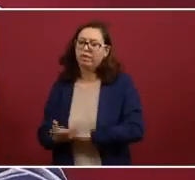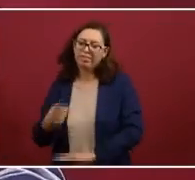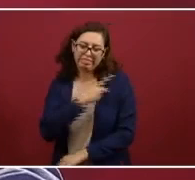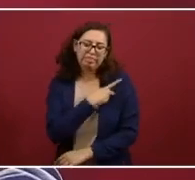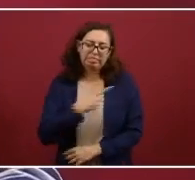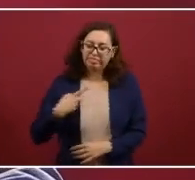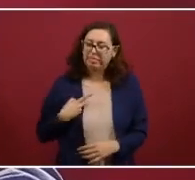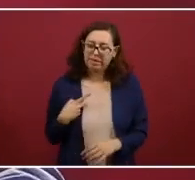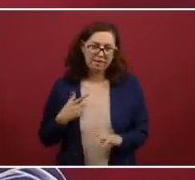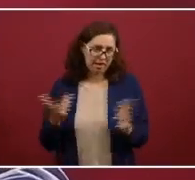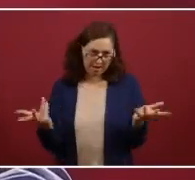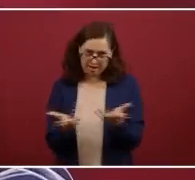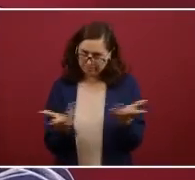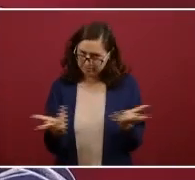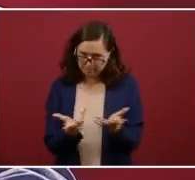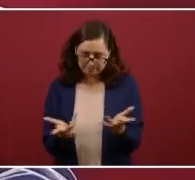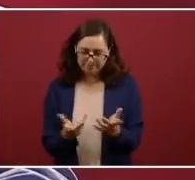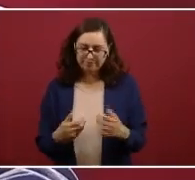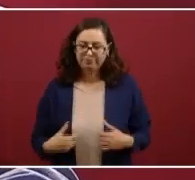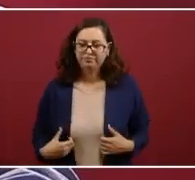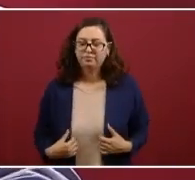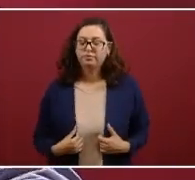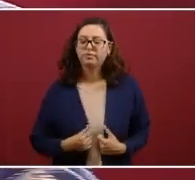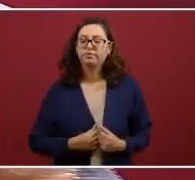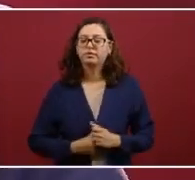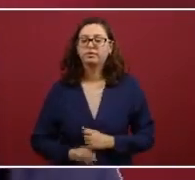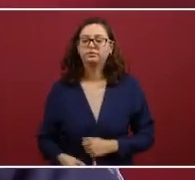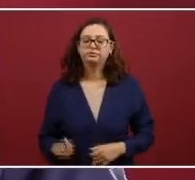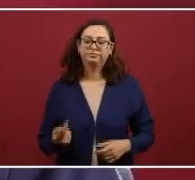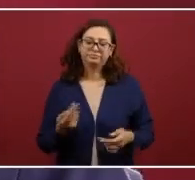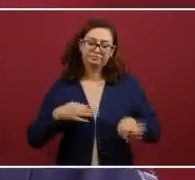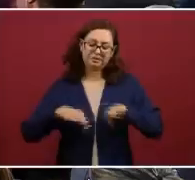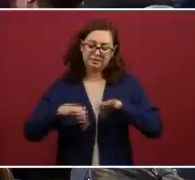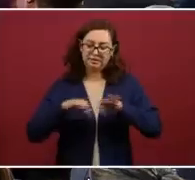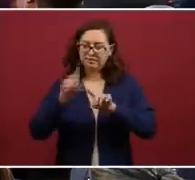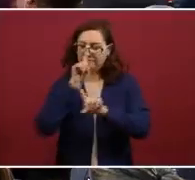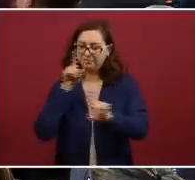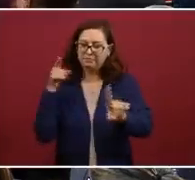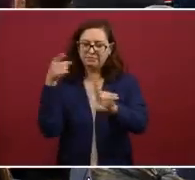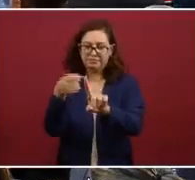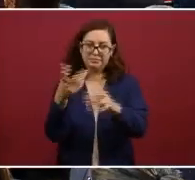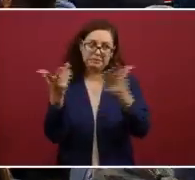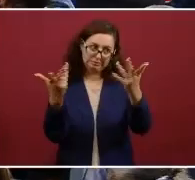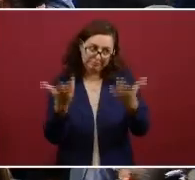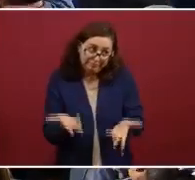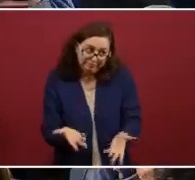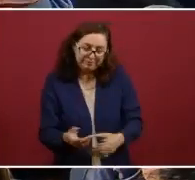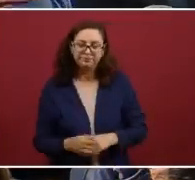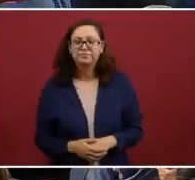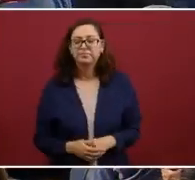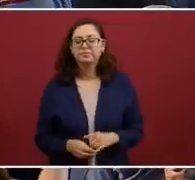tiene que hacer tarde o temprano y pues hay que trabajar en esa línea, ¿no?